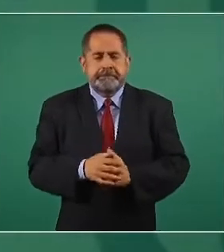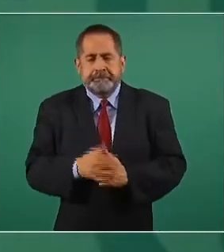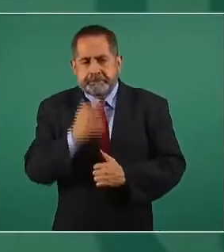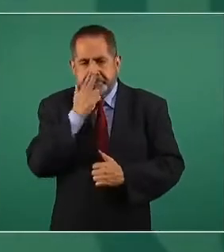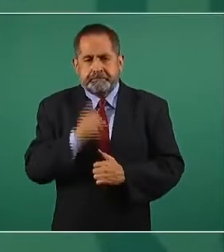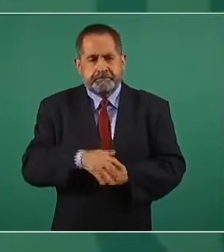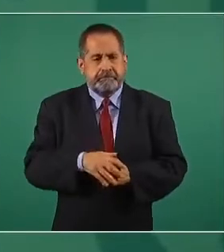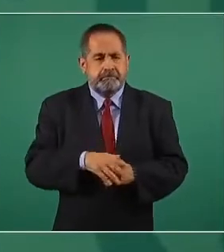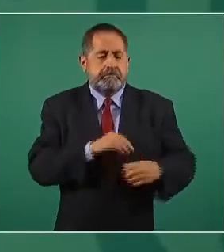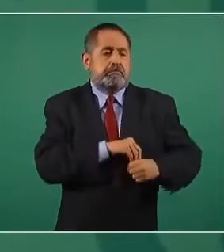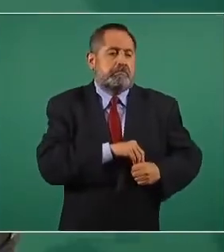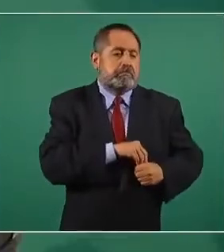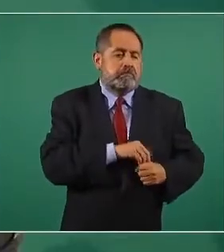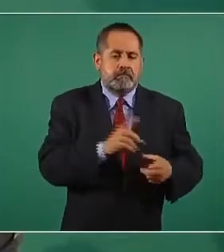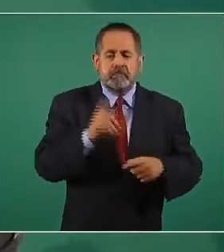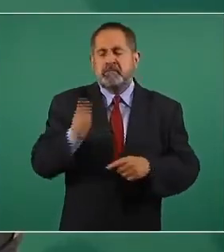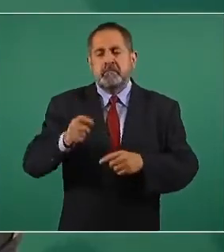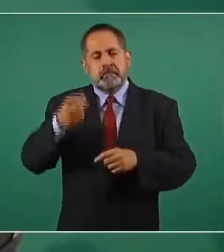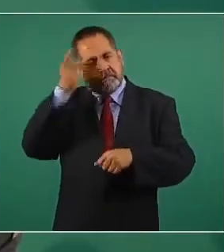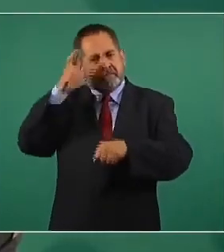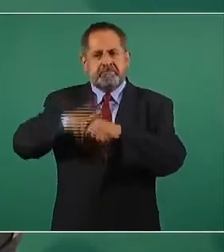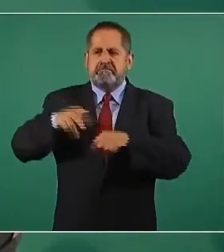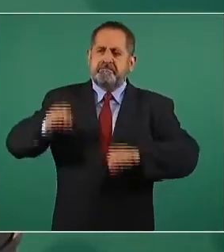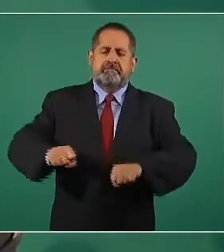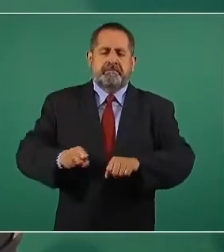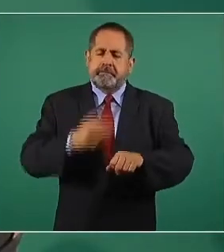es dictadura.